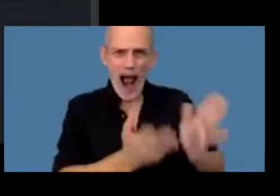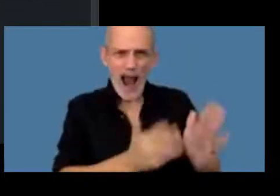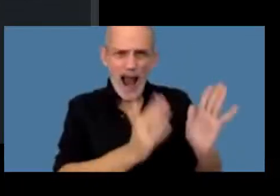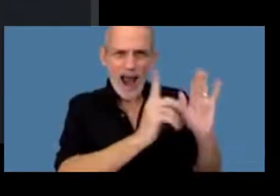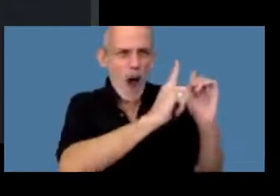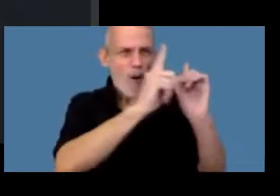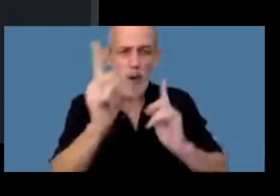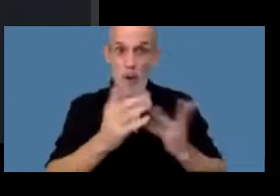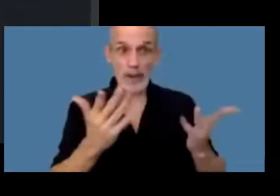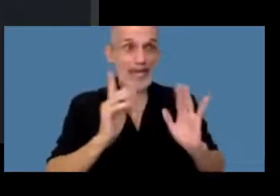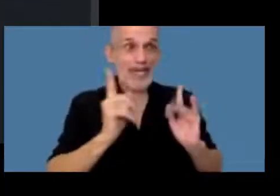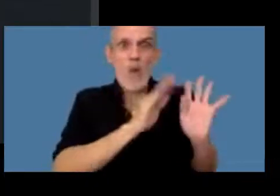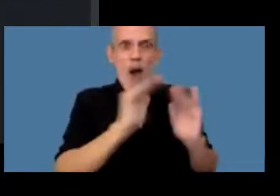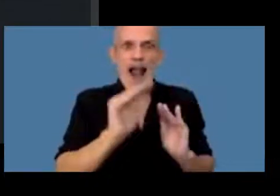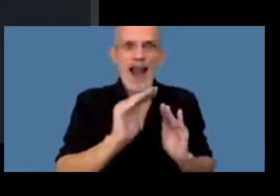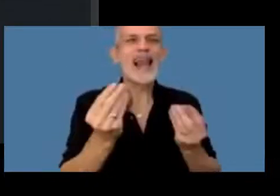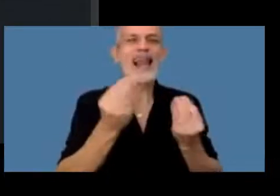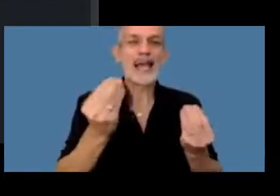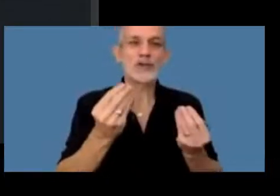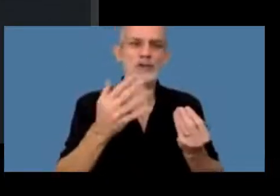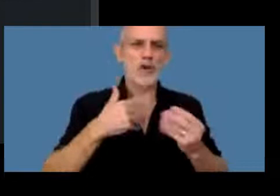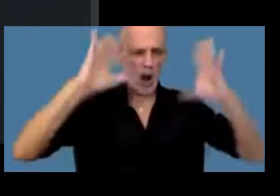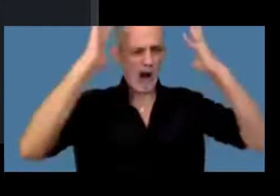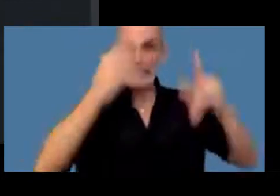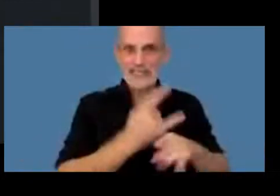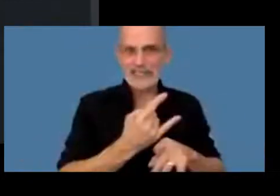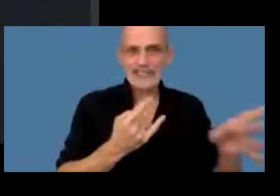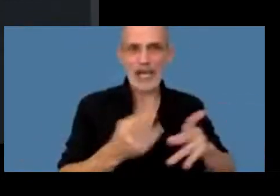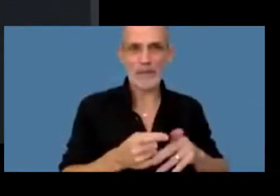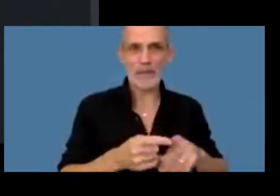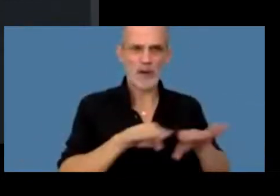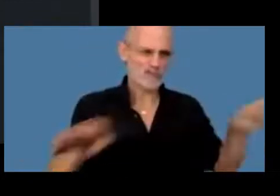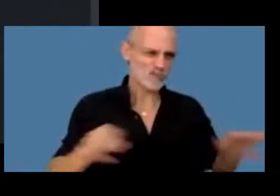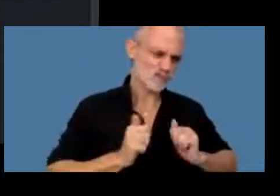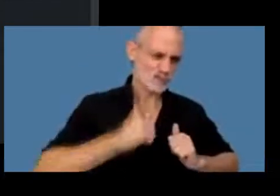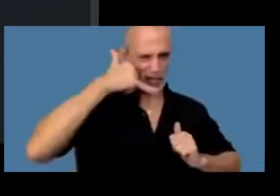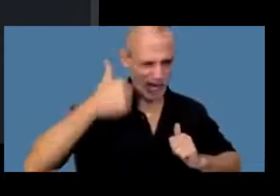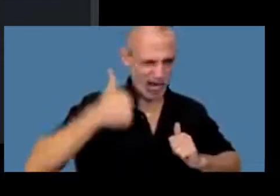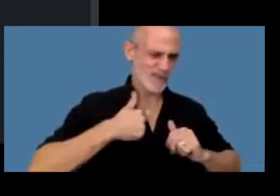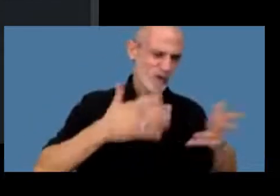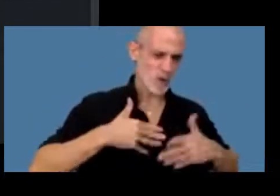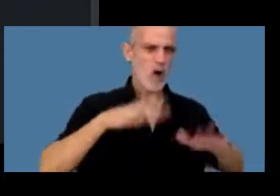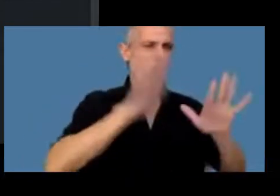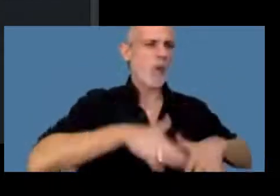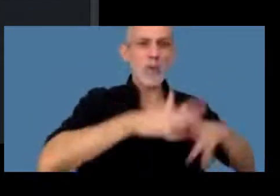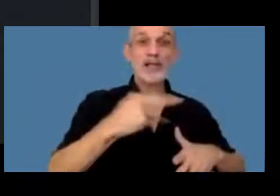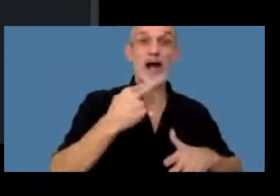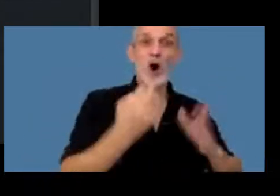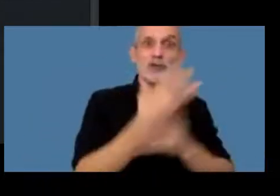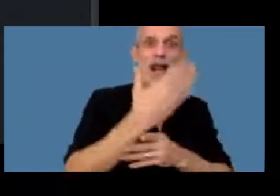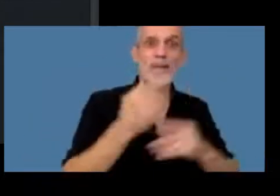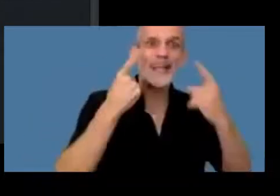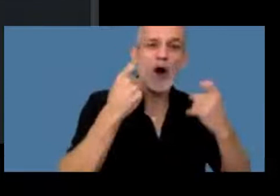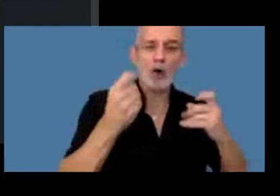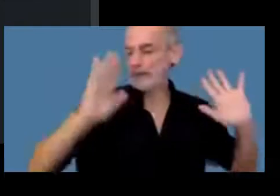Son iguales, quiero decir, que son malhumorados porque están atrás del banco, atrás del teléfono, no los vamos a molestar a las 11 de la mañana con una auditoría porque nos van a sacar